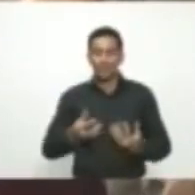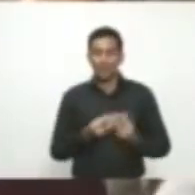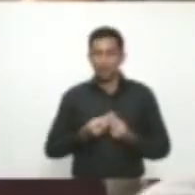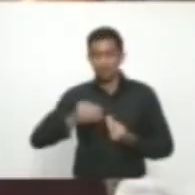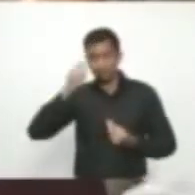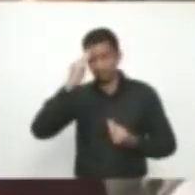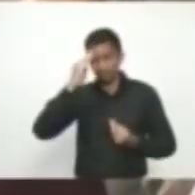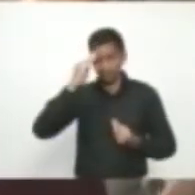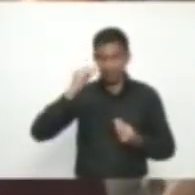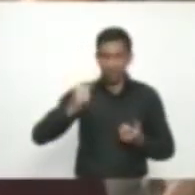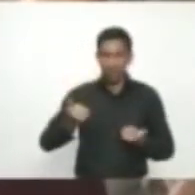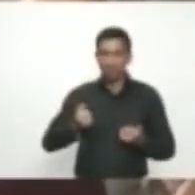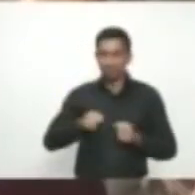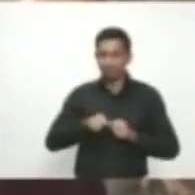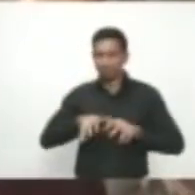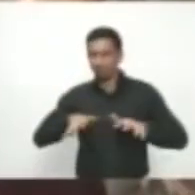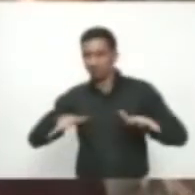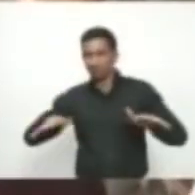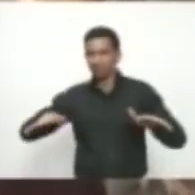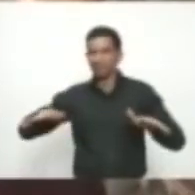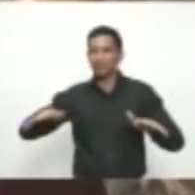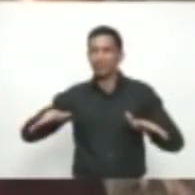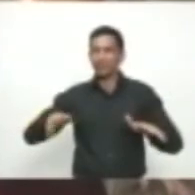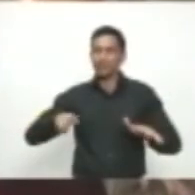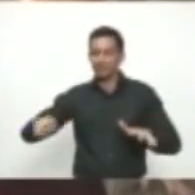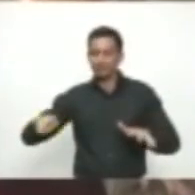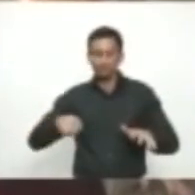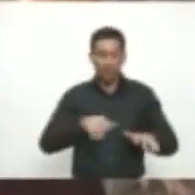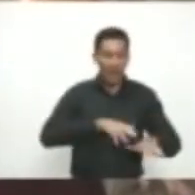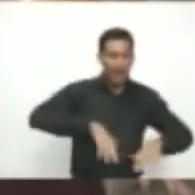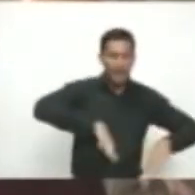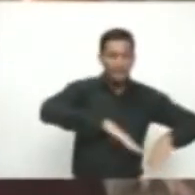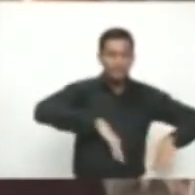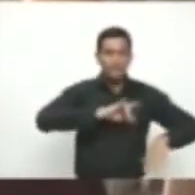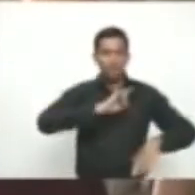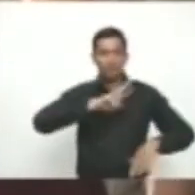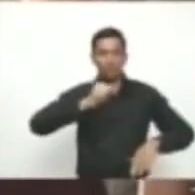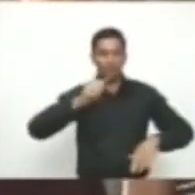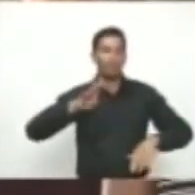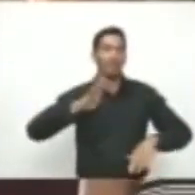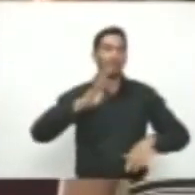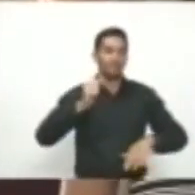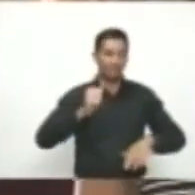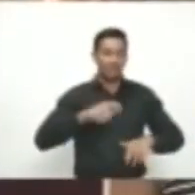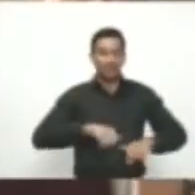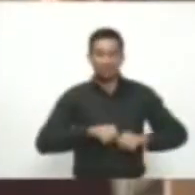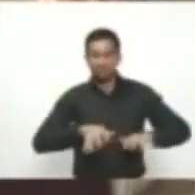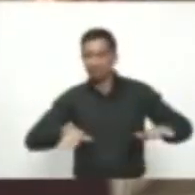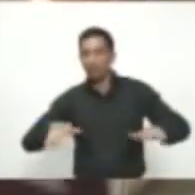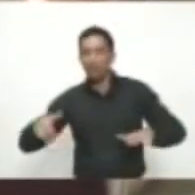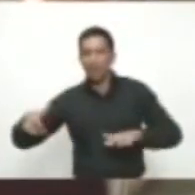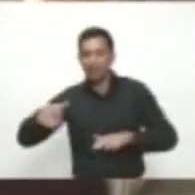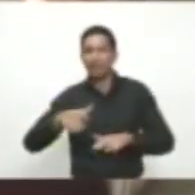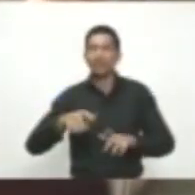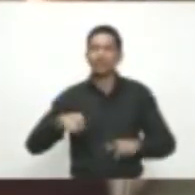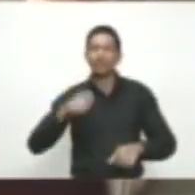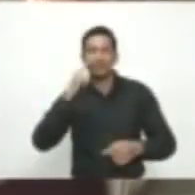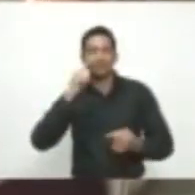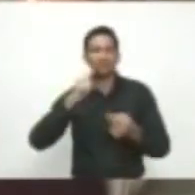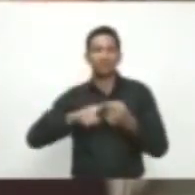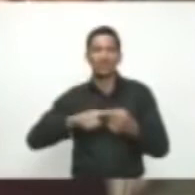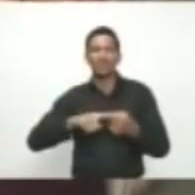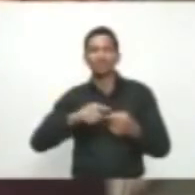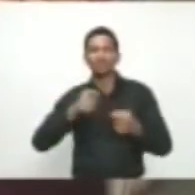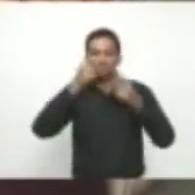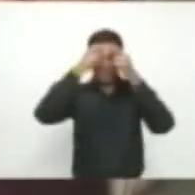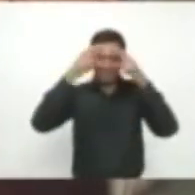al obligarla a desplazarse hacia otros lados, pero también enviarle un mensaje a la ciudadanía o a la sociedad civil y al Estado manifestando